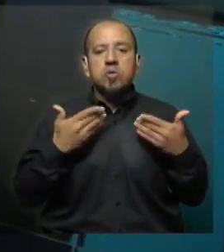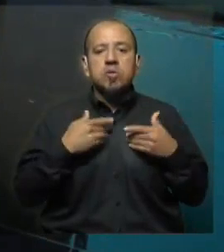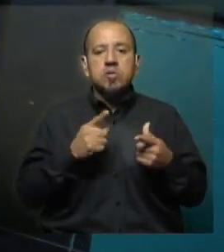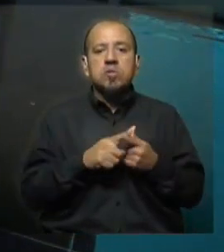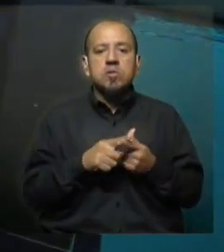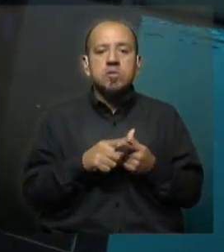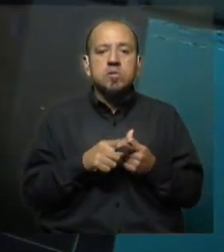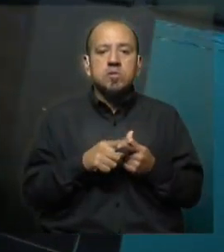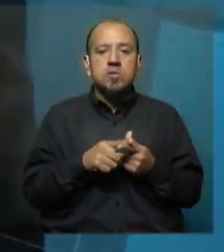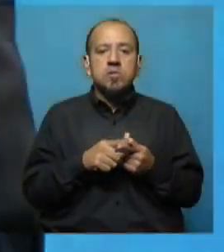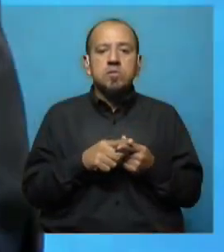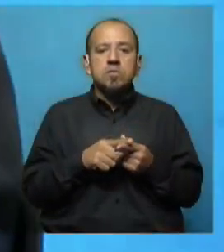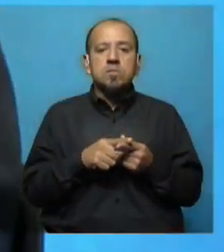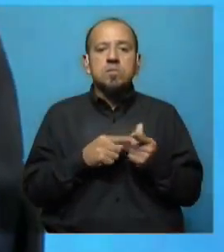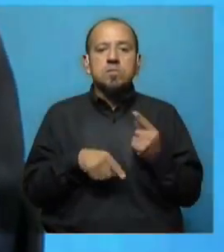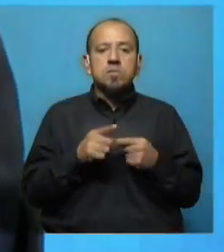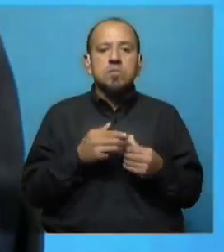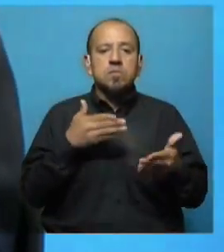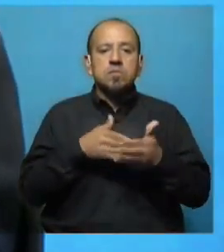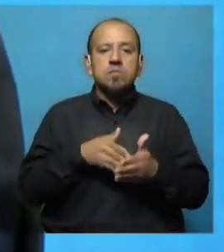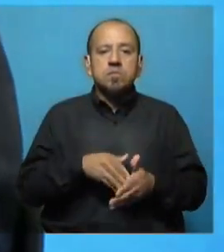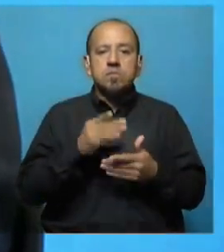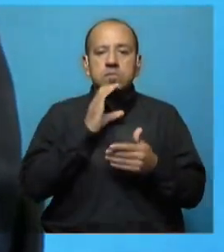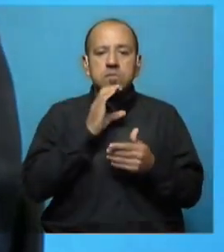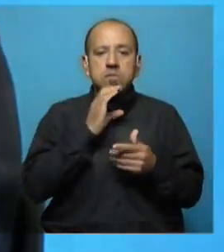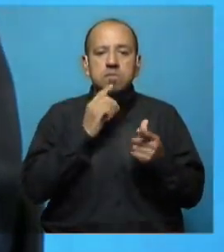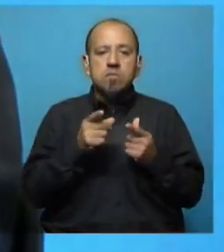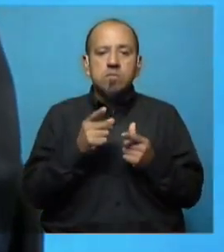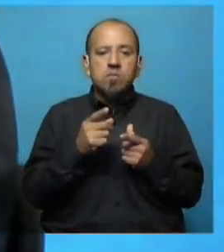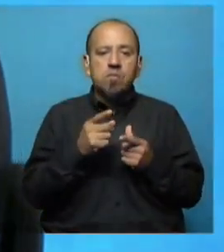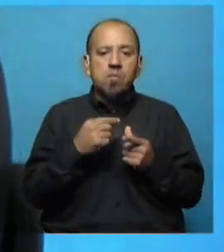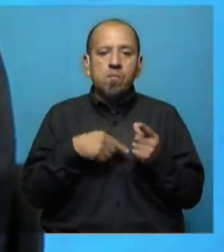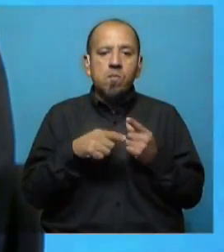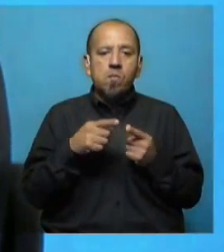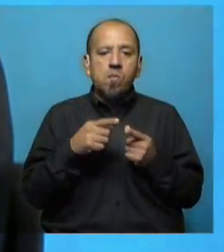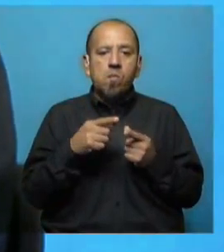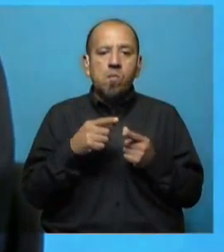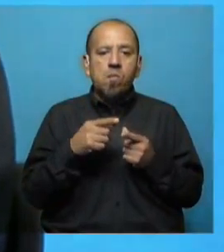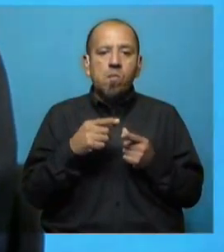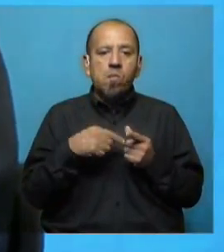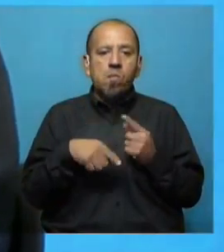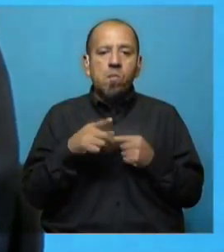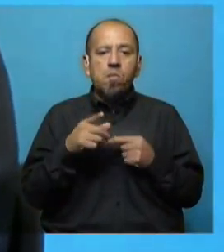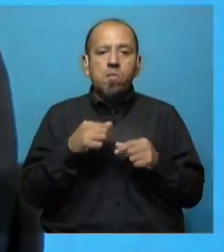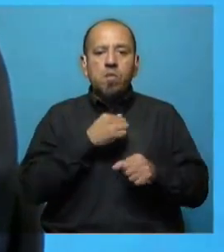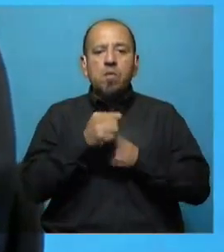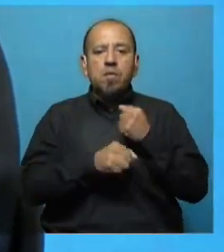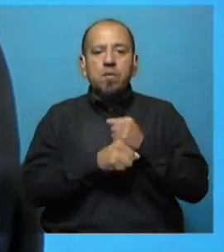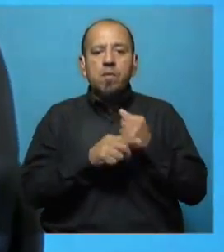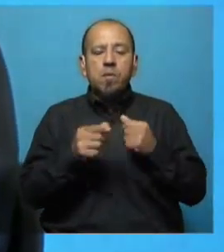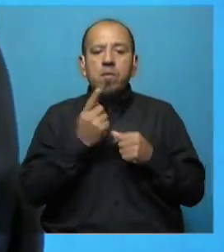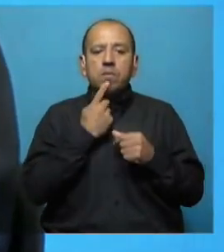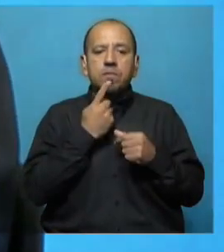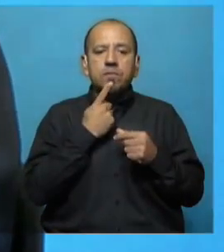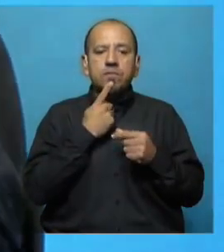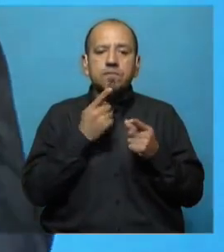Y dónde estaban límite en ese caso del humor este del debate porque decíamos este ha sido un año esencialmente político